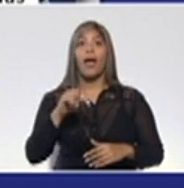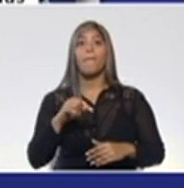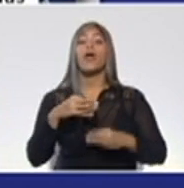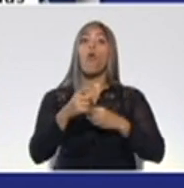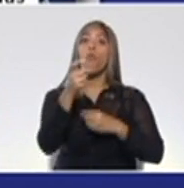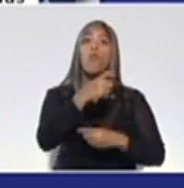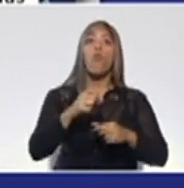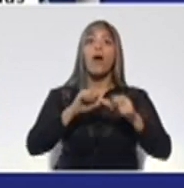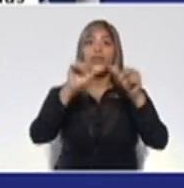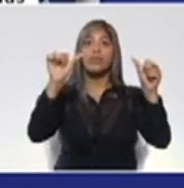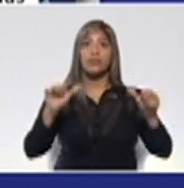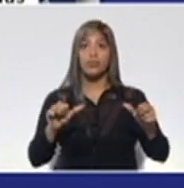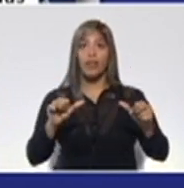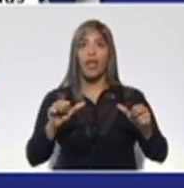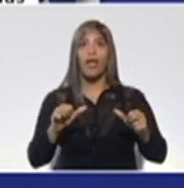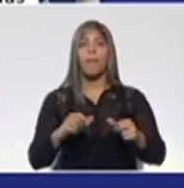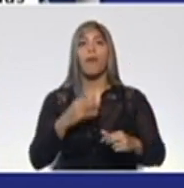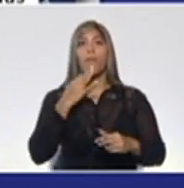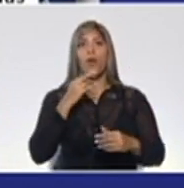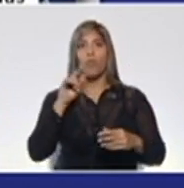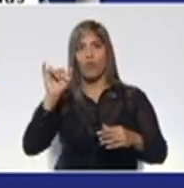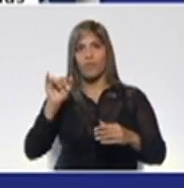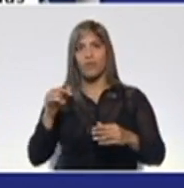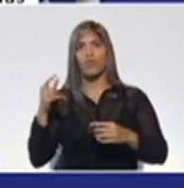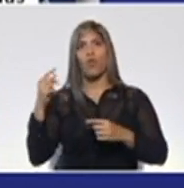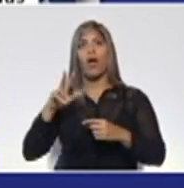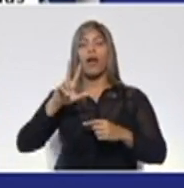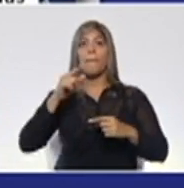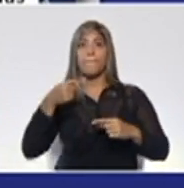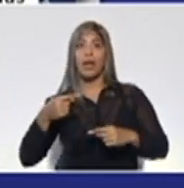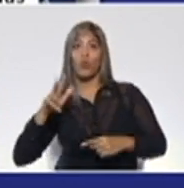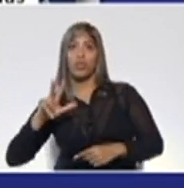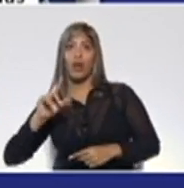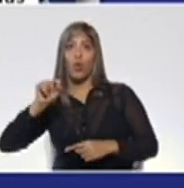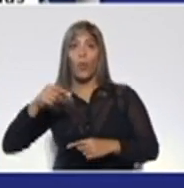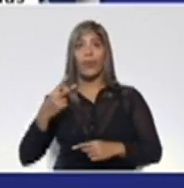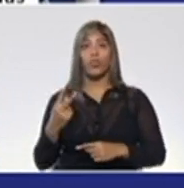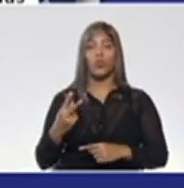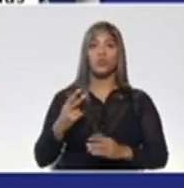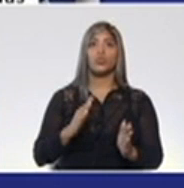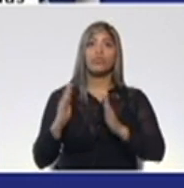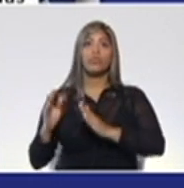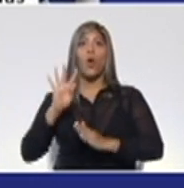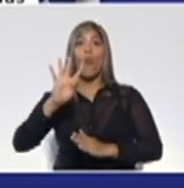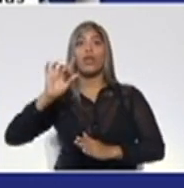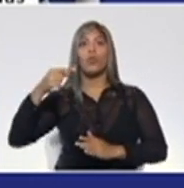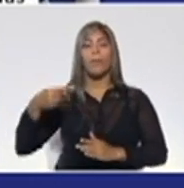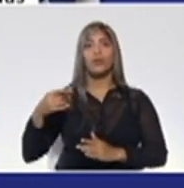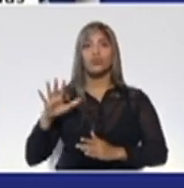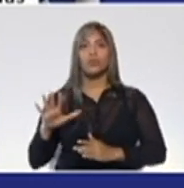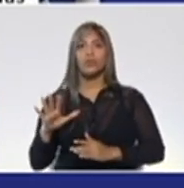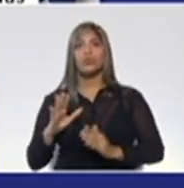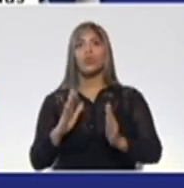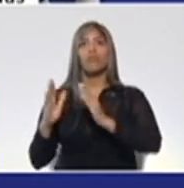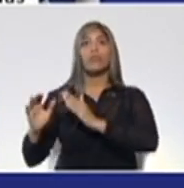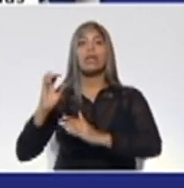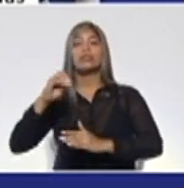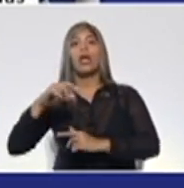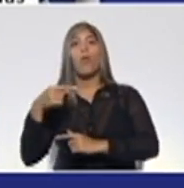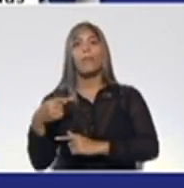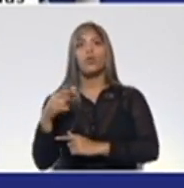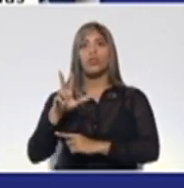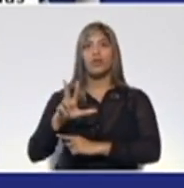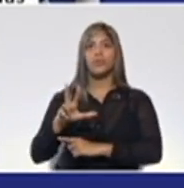un sistema de coordenadas cartesianas los puntos menos 3, 2, 4, menos 5 y